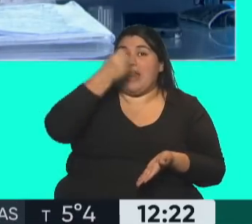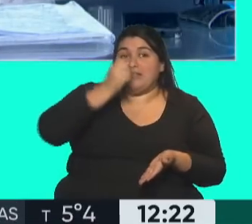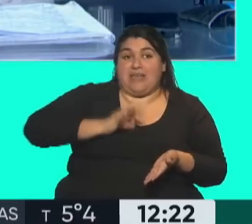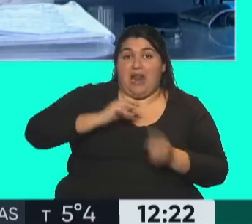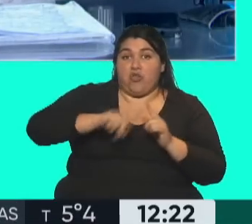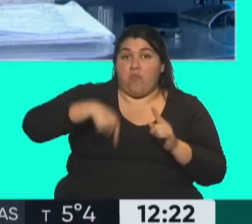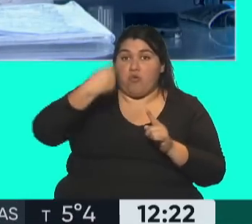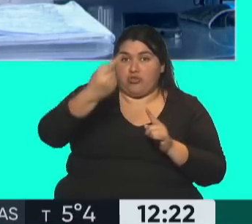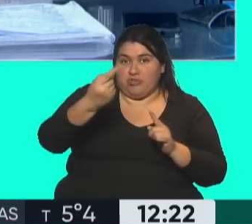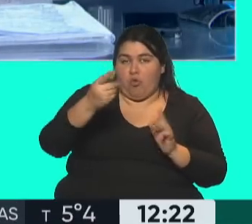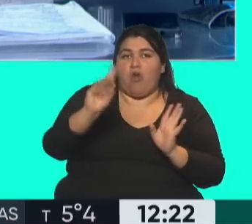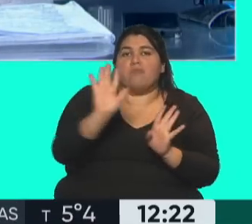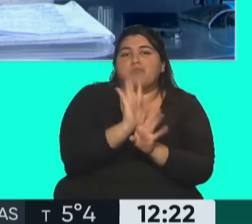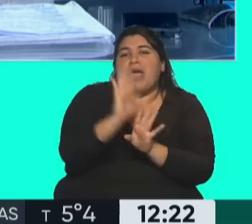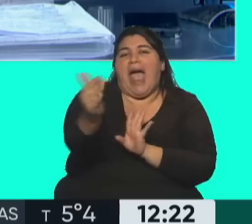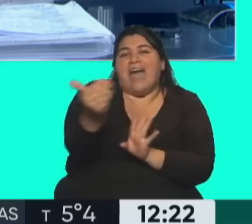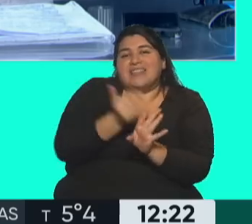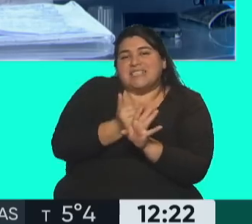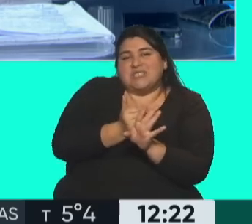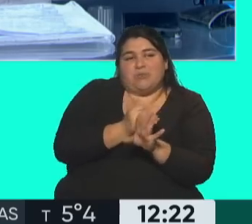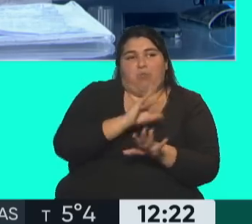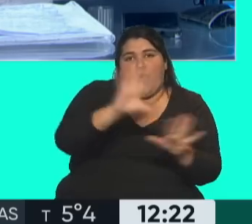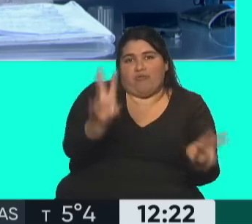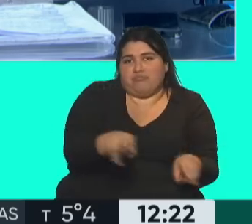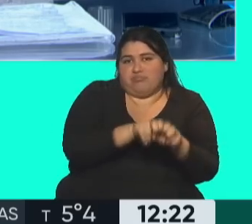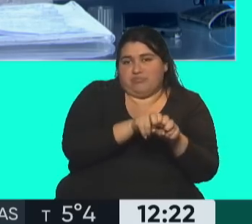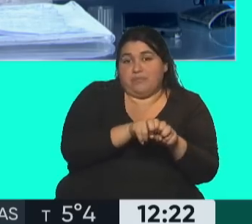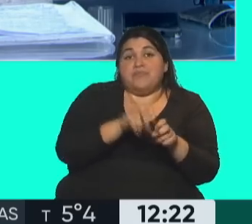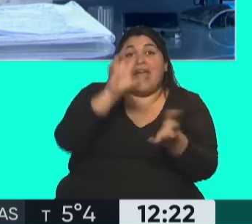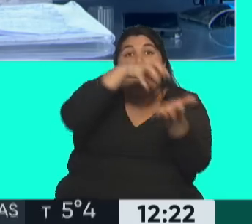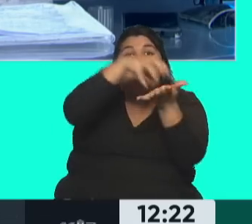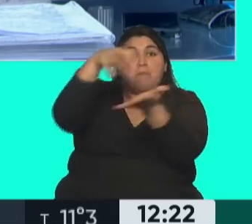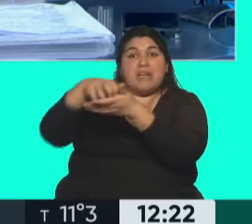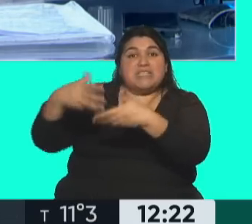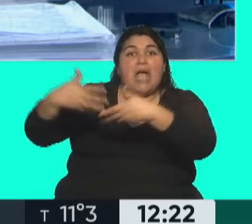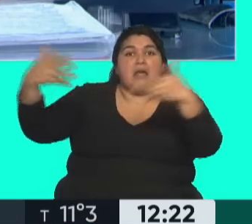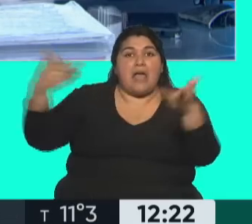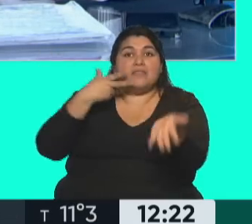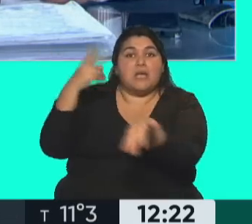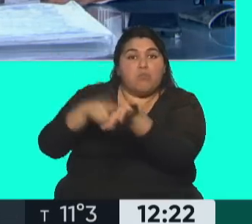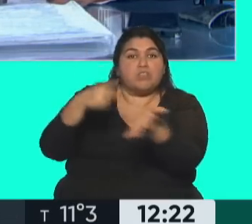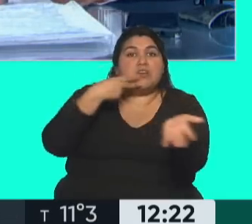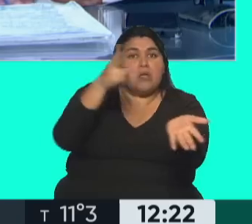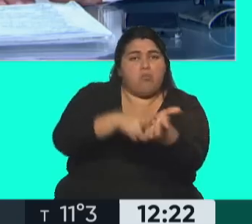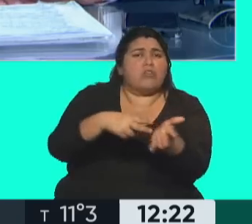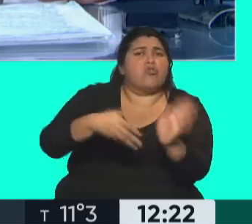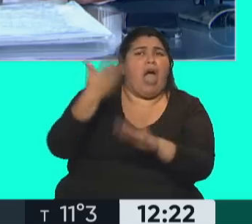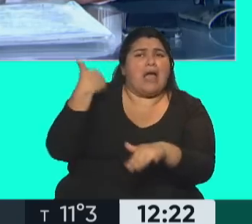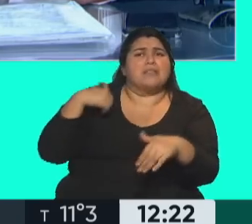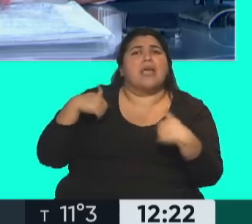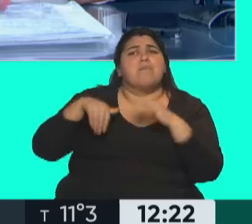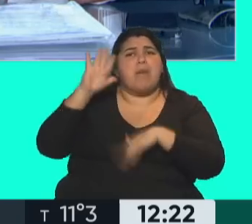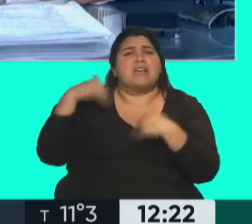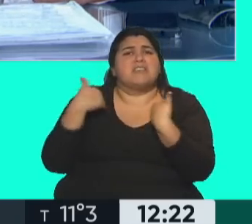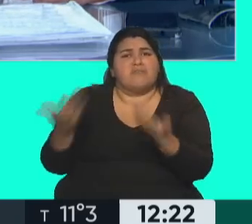que se le apunta a cobrarle a las grandes empresas que se vieron beneficiadas por los aumentos internacionales del